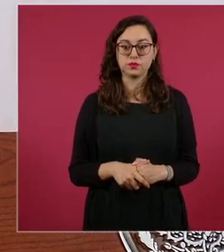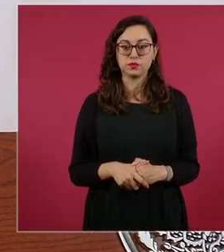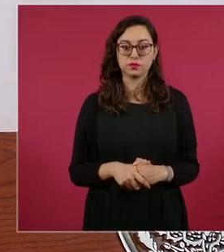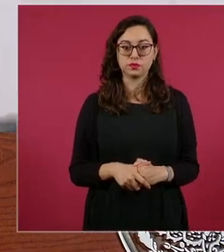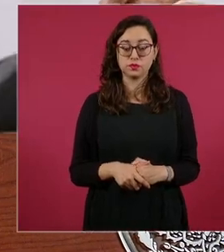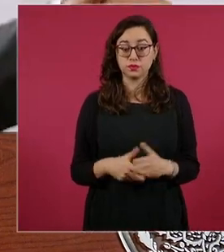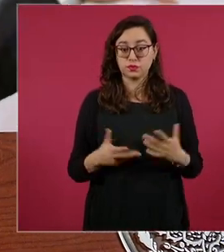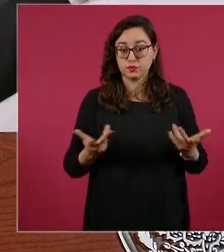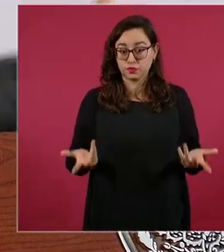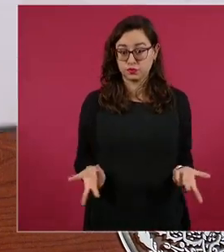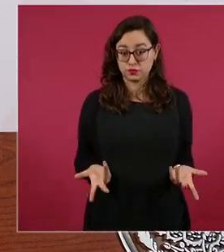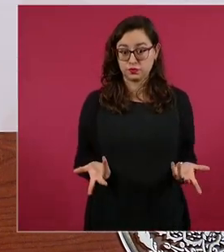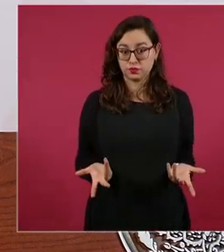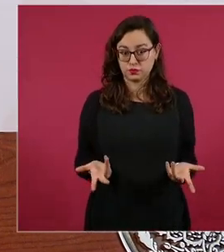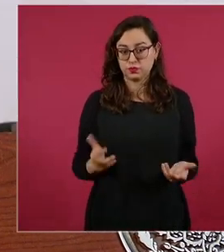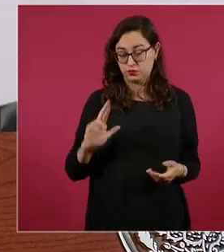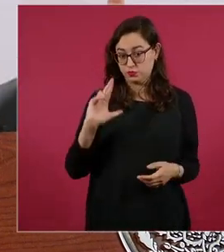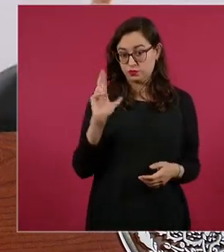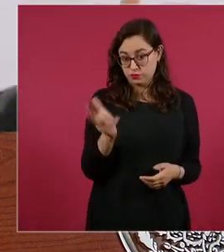al consejo anterior